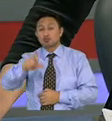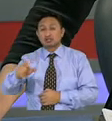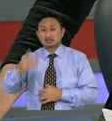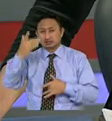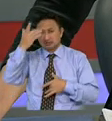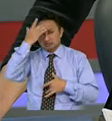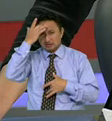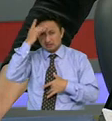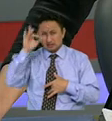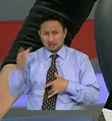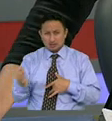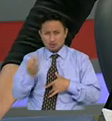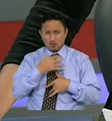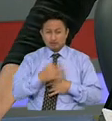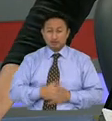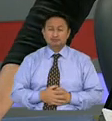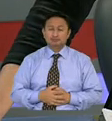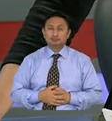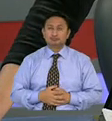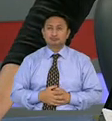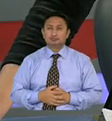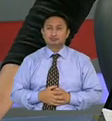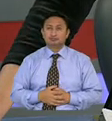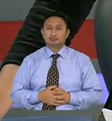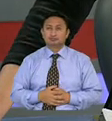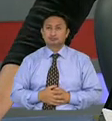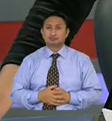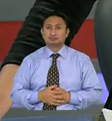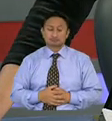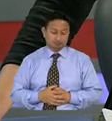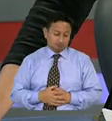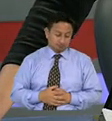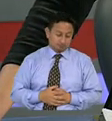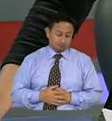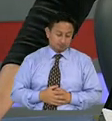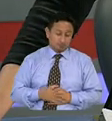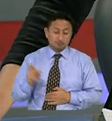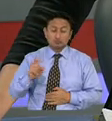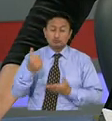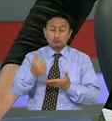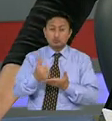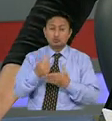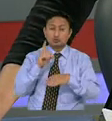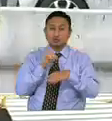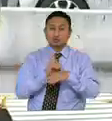síntomas relacionados al COVID-19 que llegan en búsqueda de atención médica.